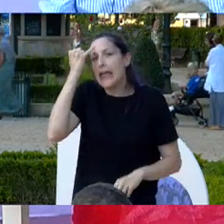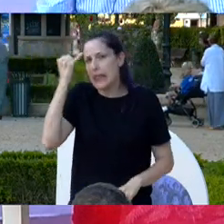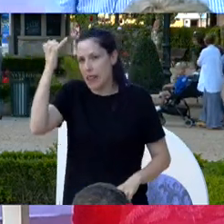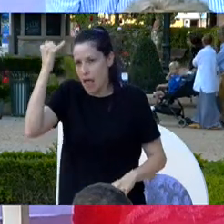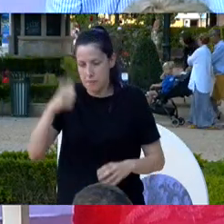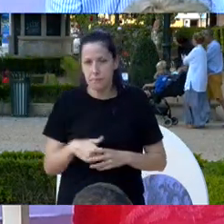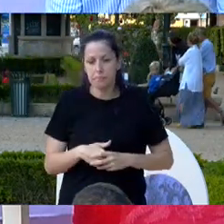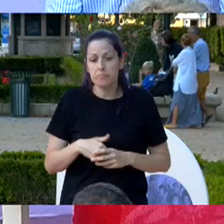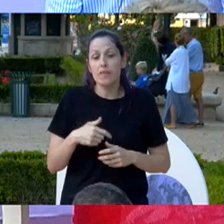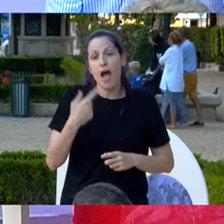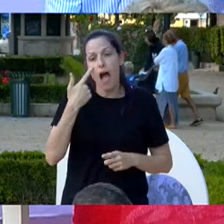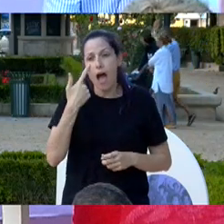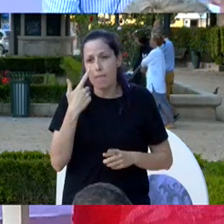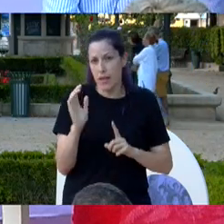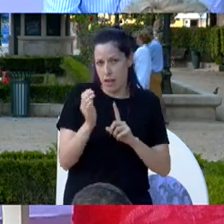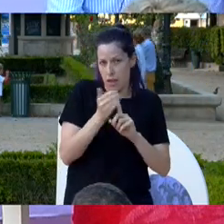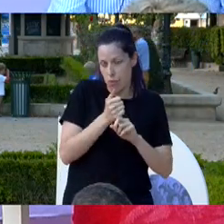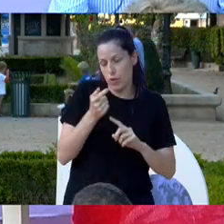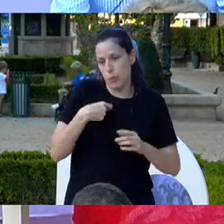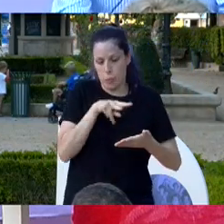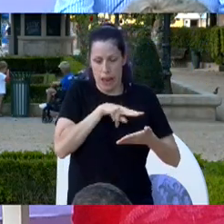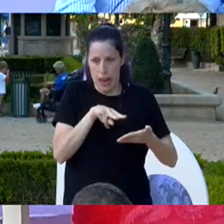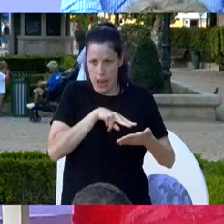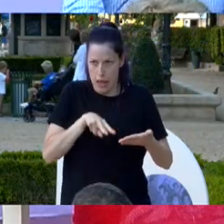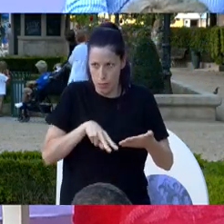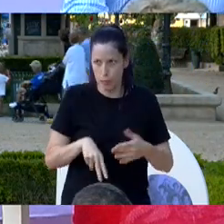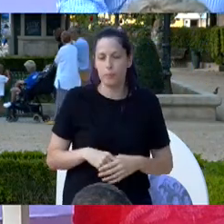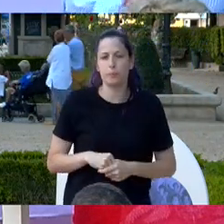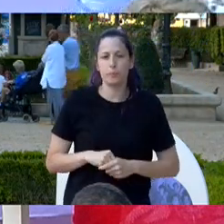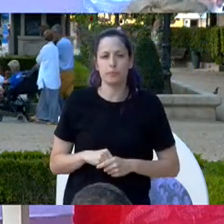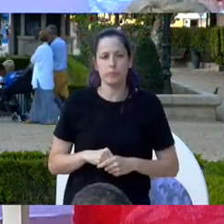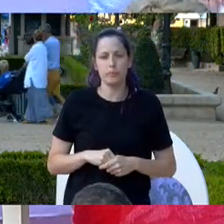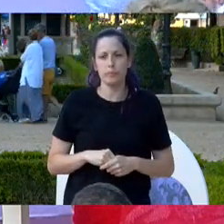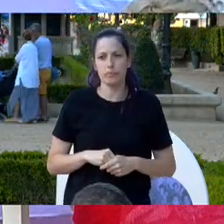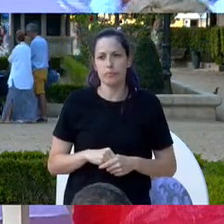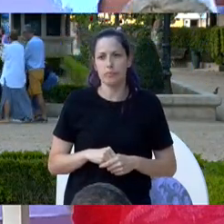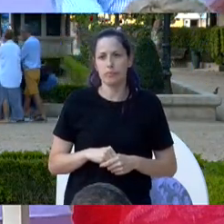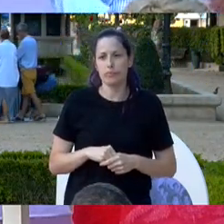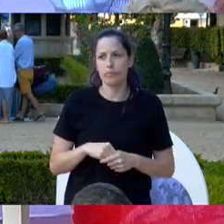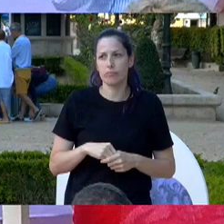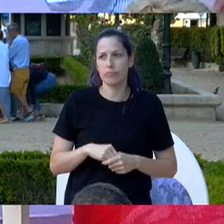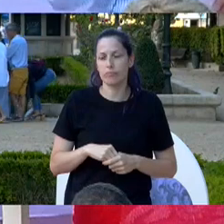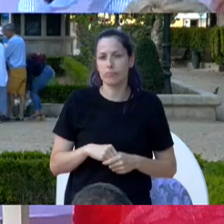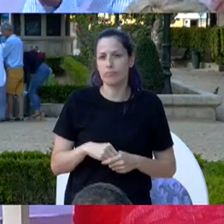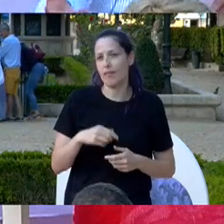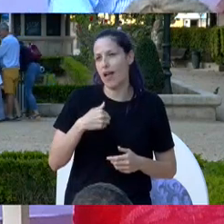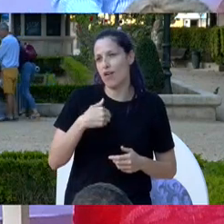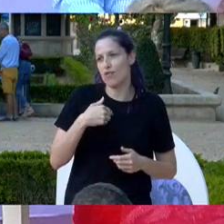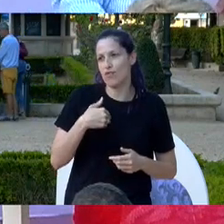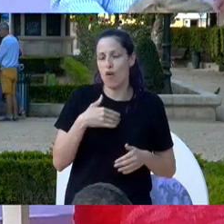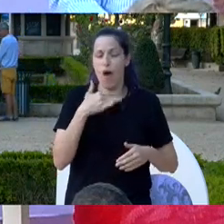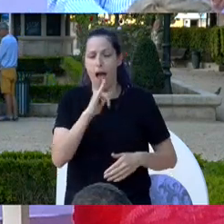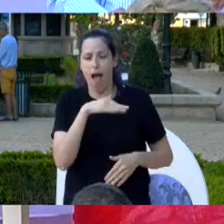non ler, vou botar man das chuletas, porque ter as chuletas a punto era unha das